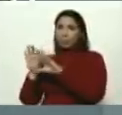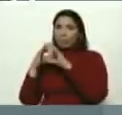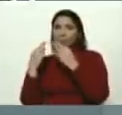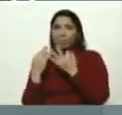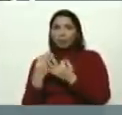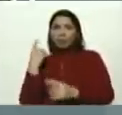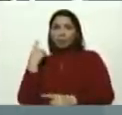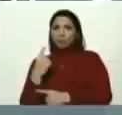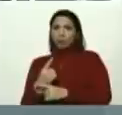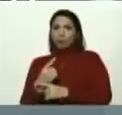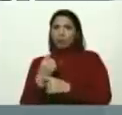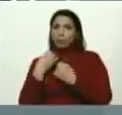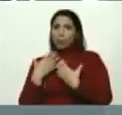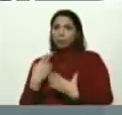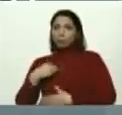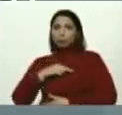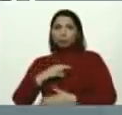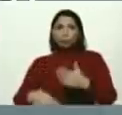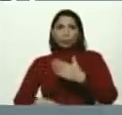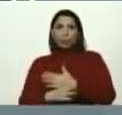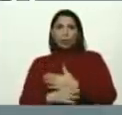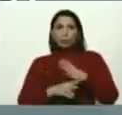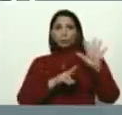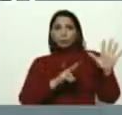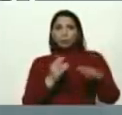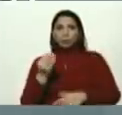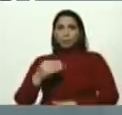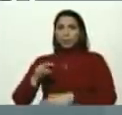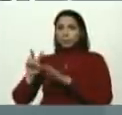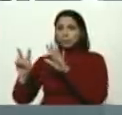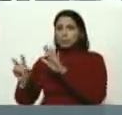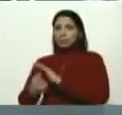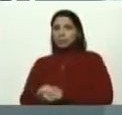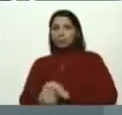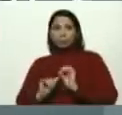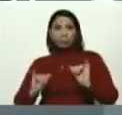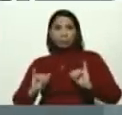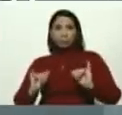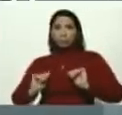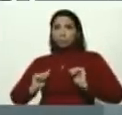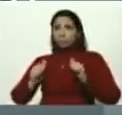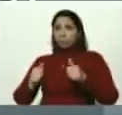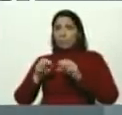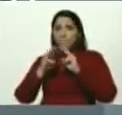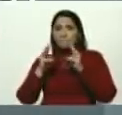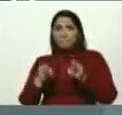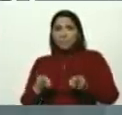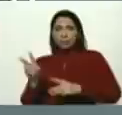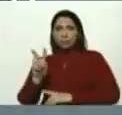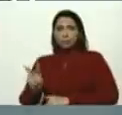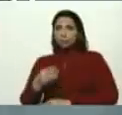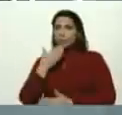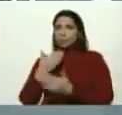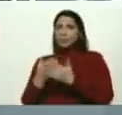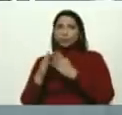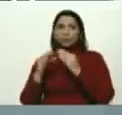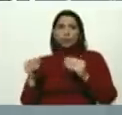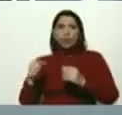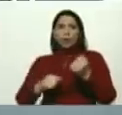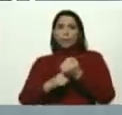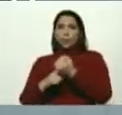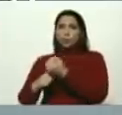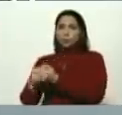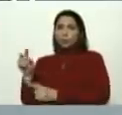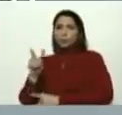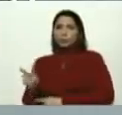familia. Así que bueno, vamos al 7 más 7. Ya arranca el método venezolano. Yo pido todo el apoyo de Venezuela a